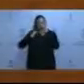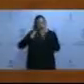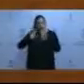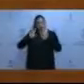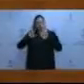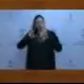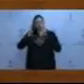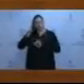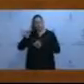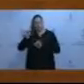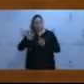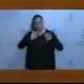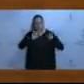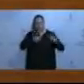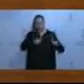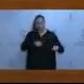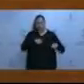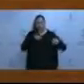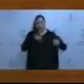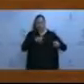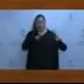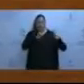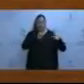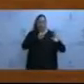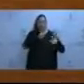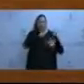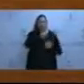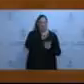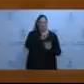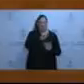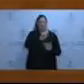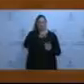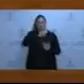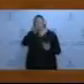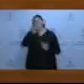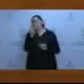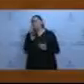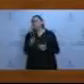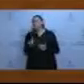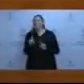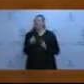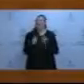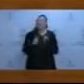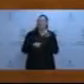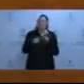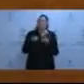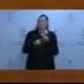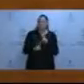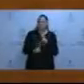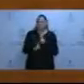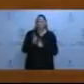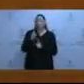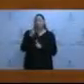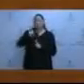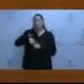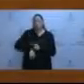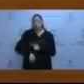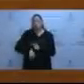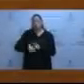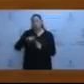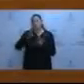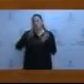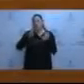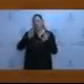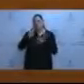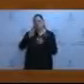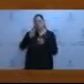Avilés, cada 7 minutos. Las de Mieres, aquí hay variedad. Mieres Sur, cada 6 minutos. Mieres Norte, cada